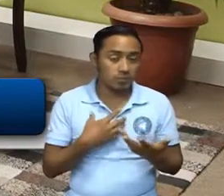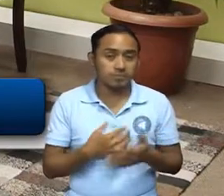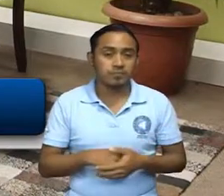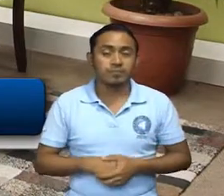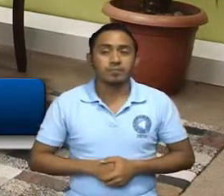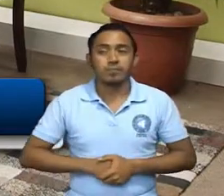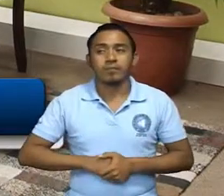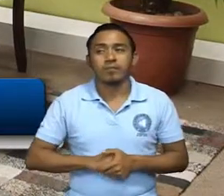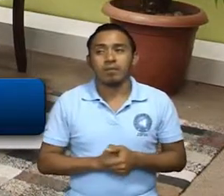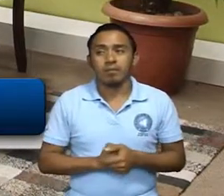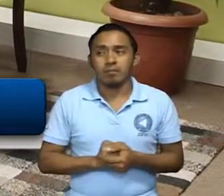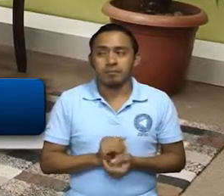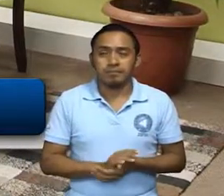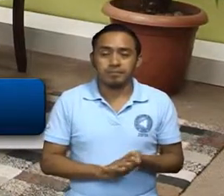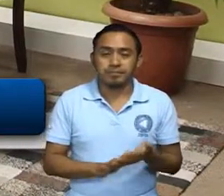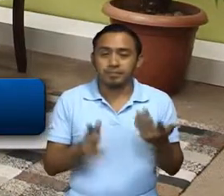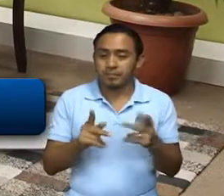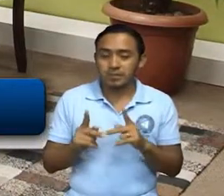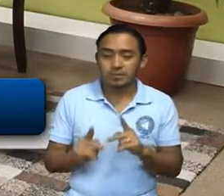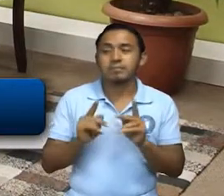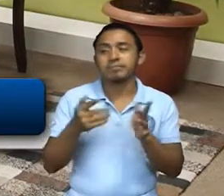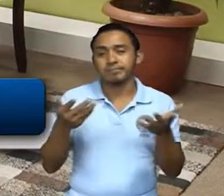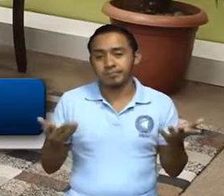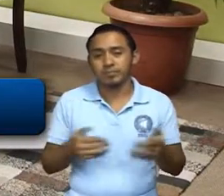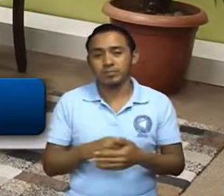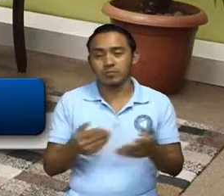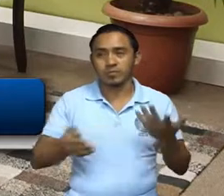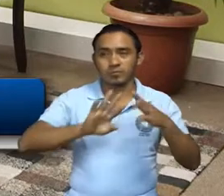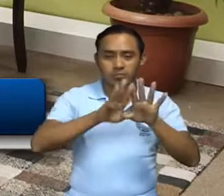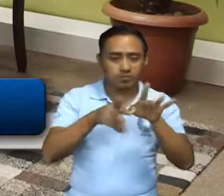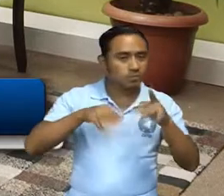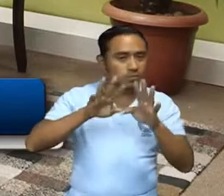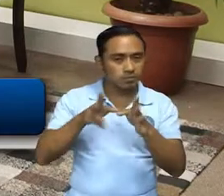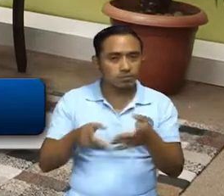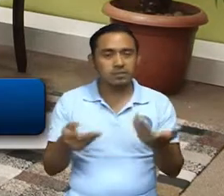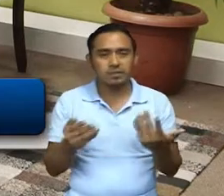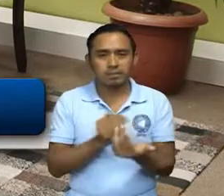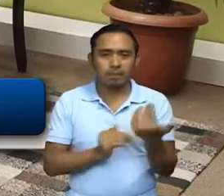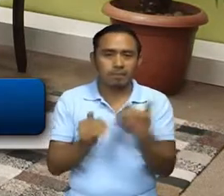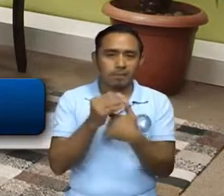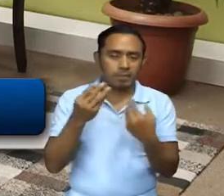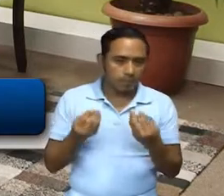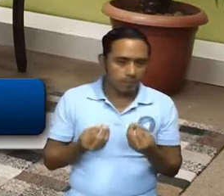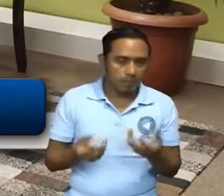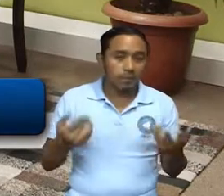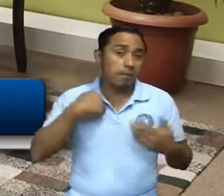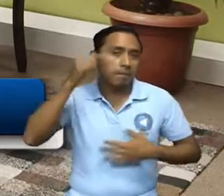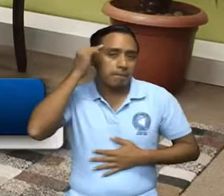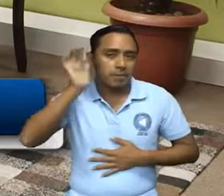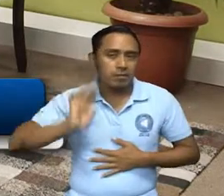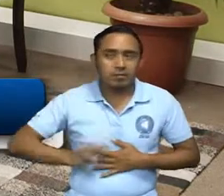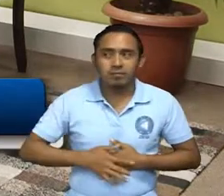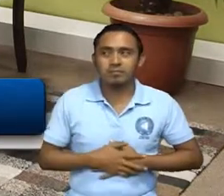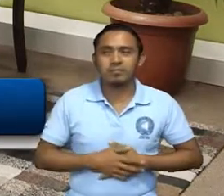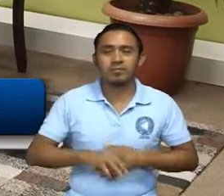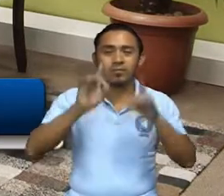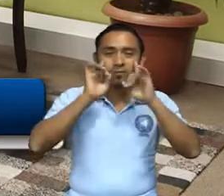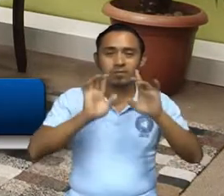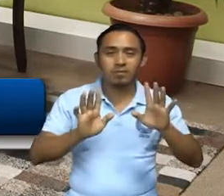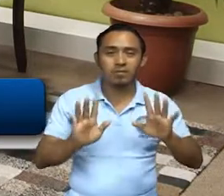generalmente. Muchas personas causan. Mayoritariamente en el sexo femenino, hay más temor en eso. Digo yo, pues. Cuidado con lo que